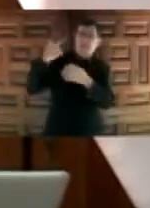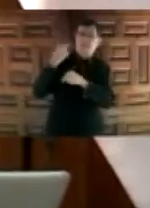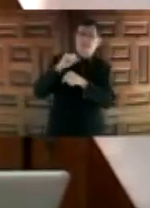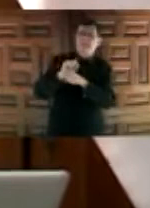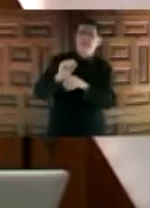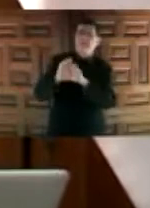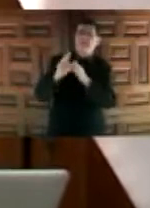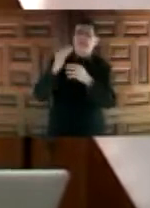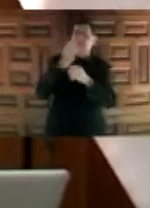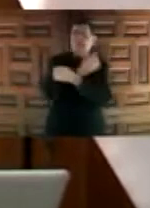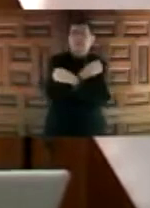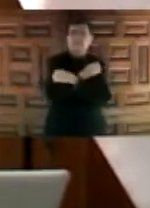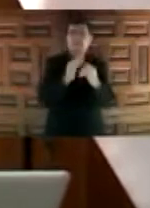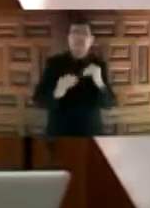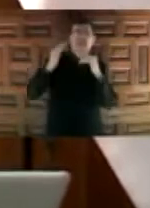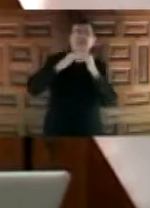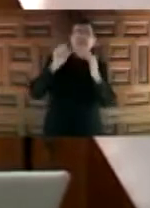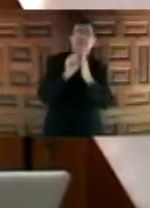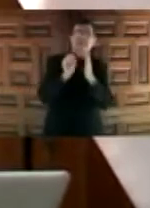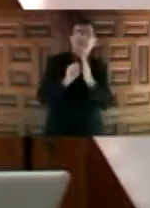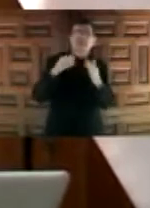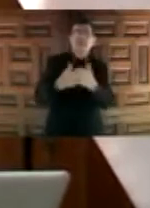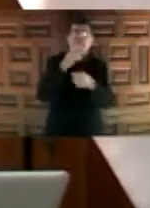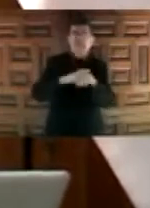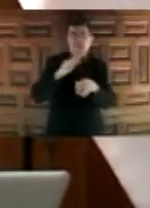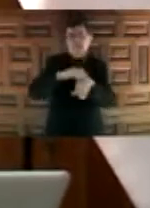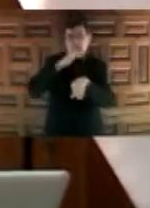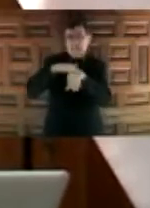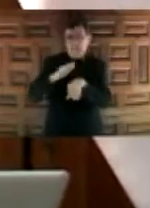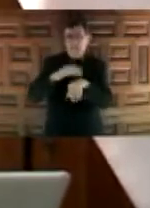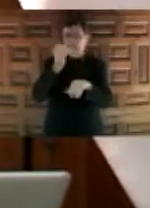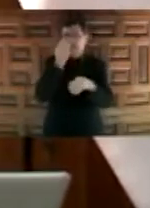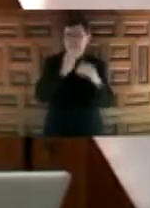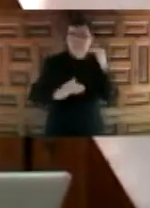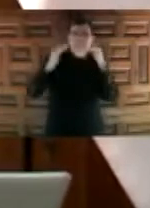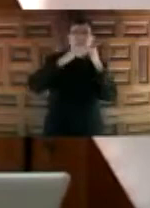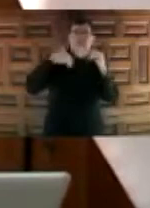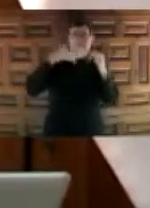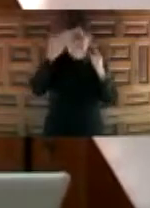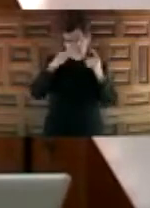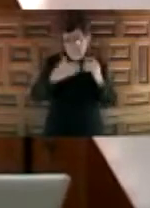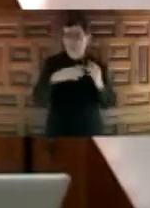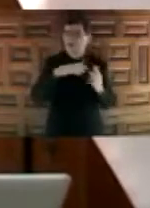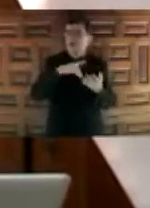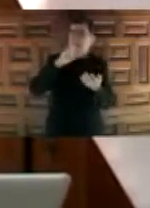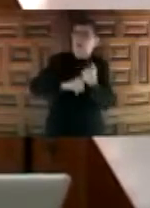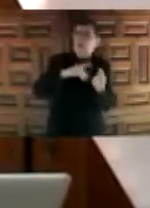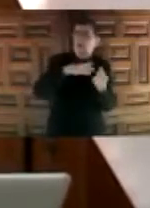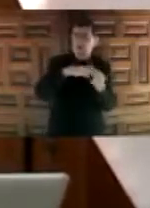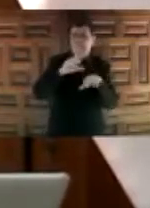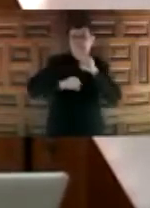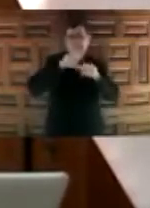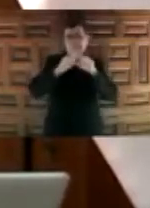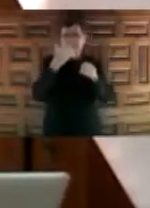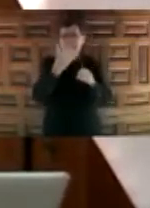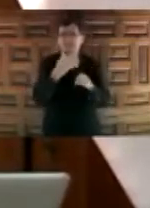educación superior, que es la integración de un sistema nacional de evaluación y acreditación de la educación superior, que ya sabemos que también tuvo sus logros,